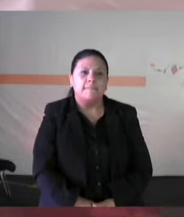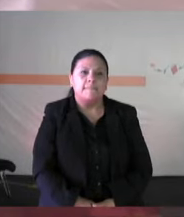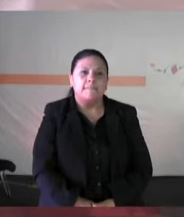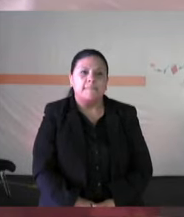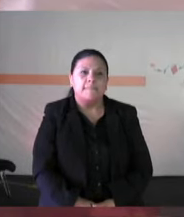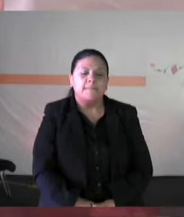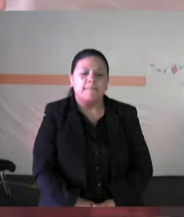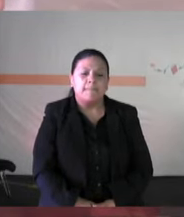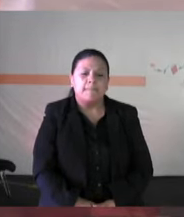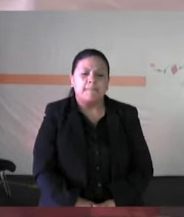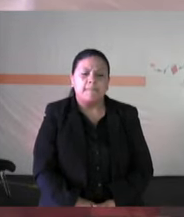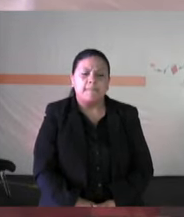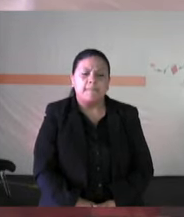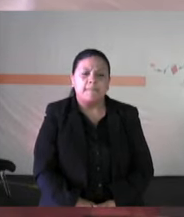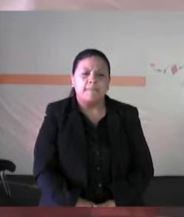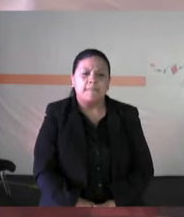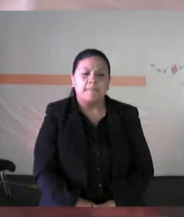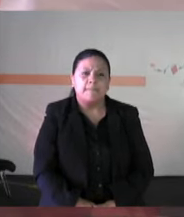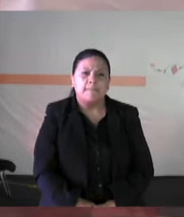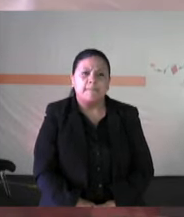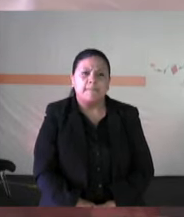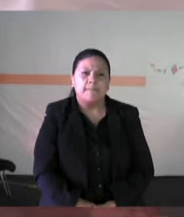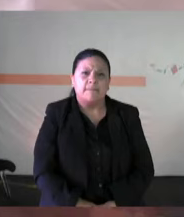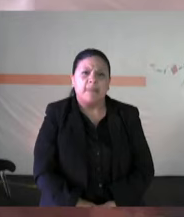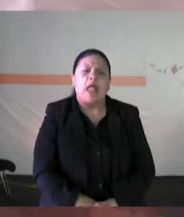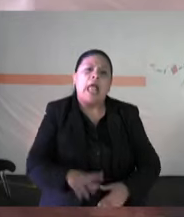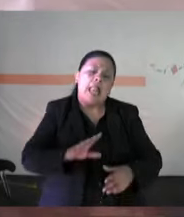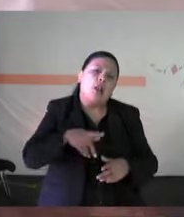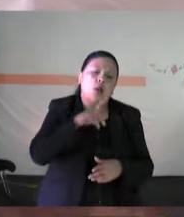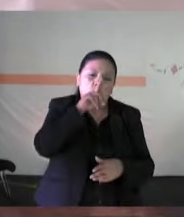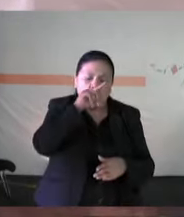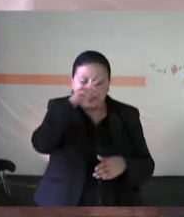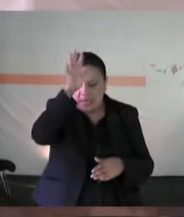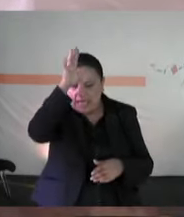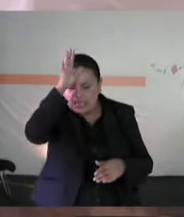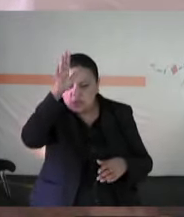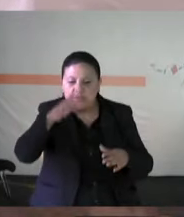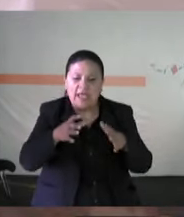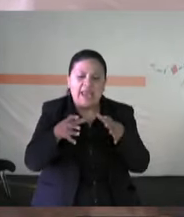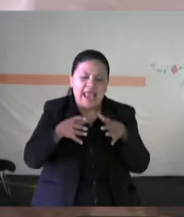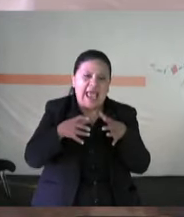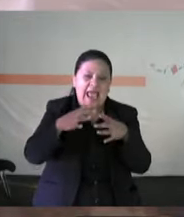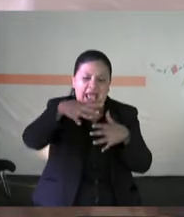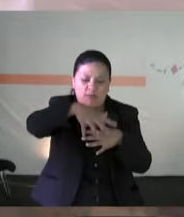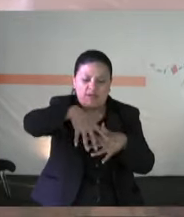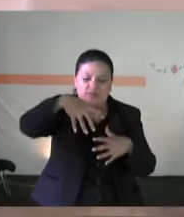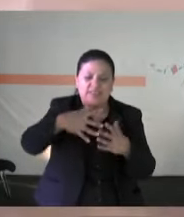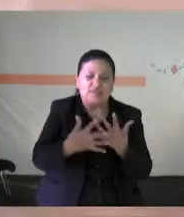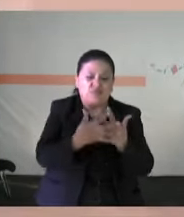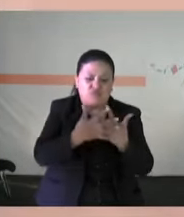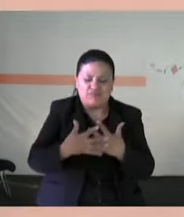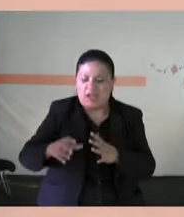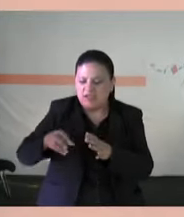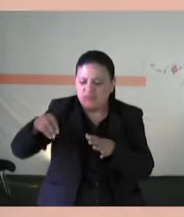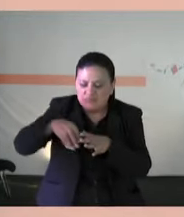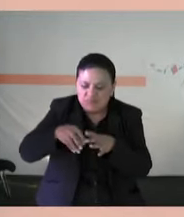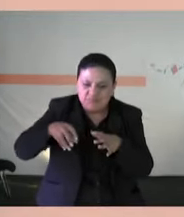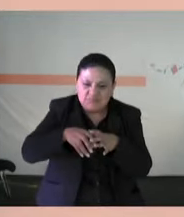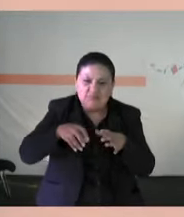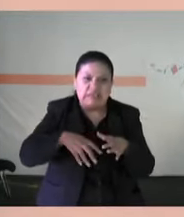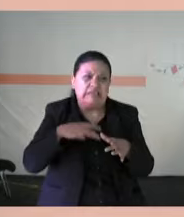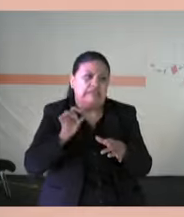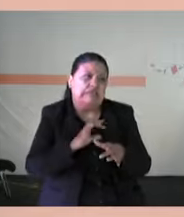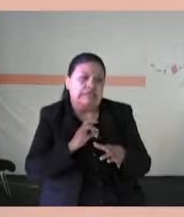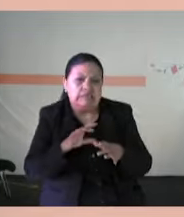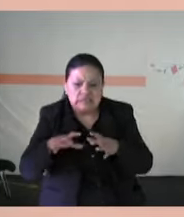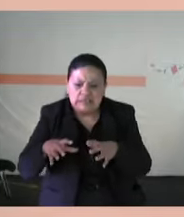me saca unos gallos de pelea, me los ponen en unas jaulas así, pobres animalitos, estaban aterrados.